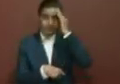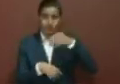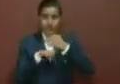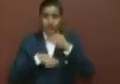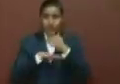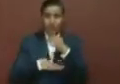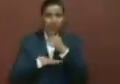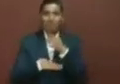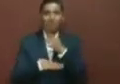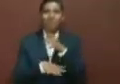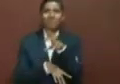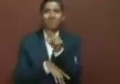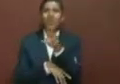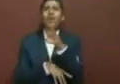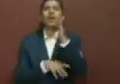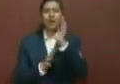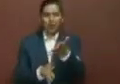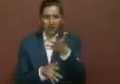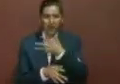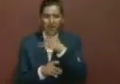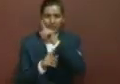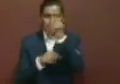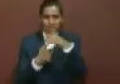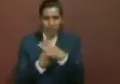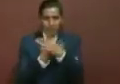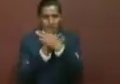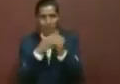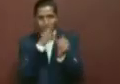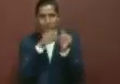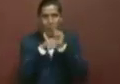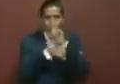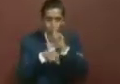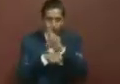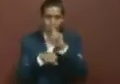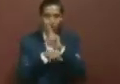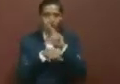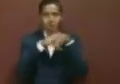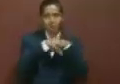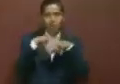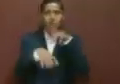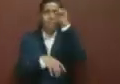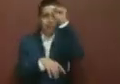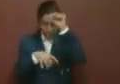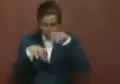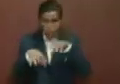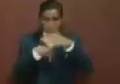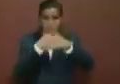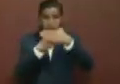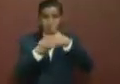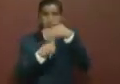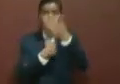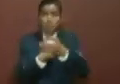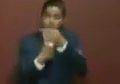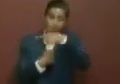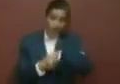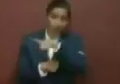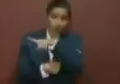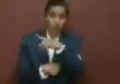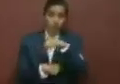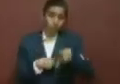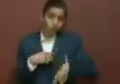estado, ya tuvimos conciertos en Zitácuaro, en Uruapan y en Pátzcuaro, y próximamente, por instrucciones del